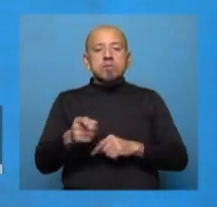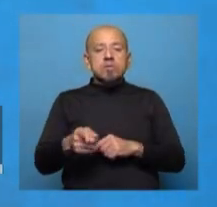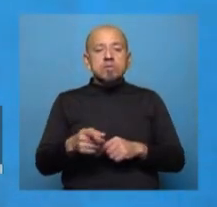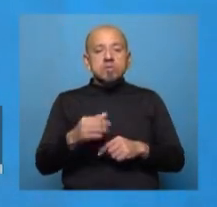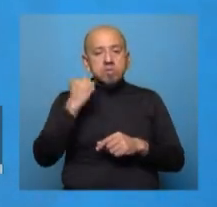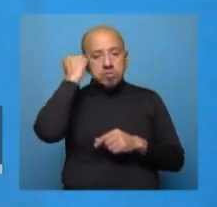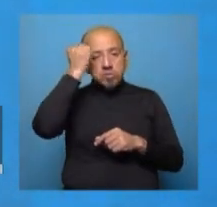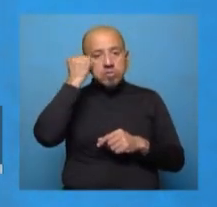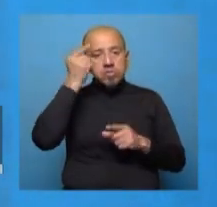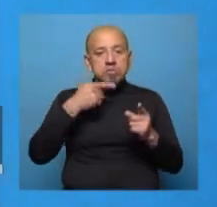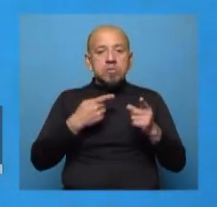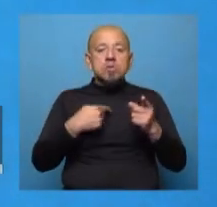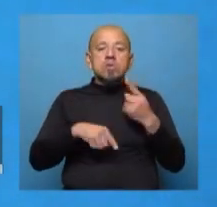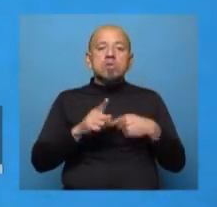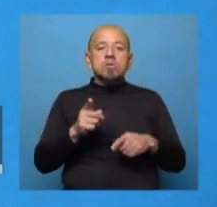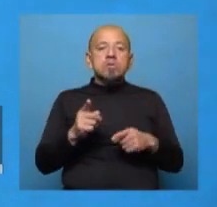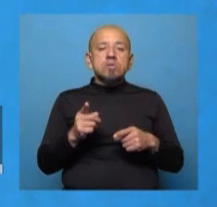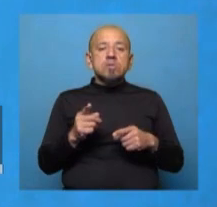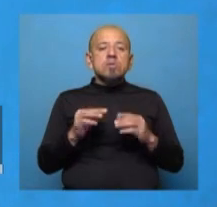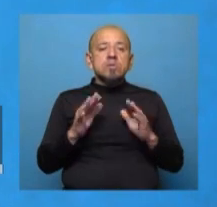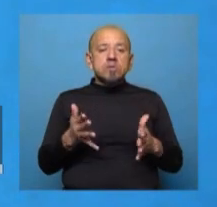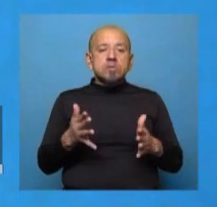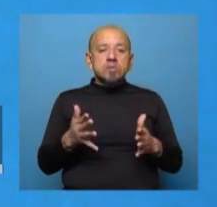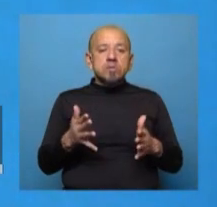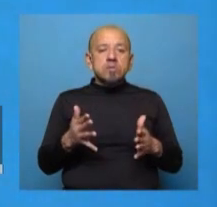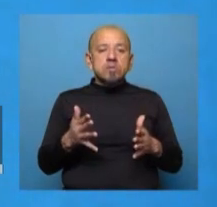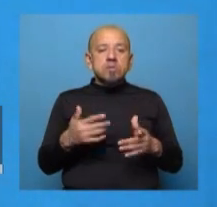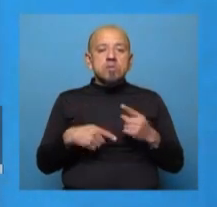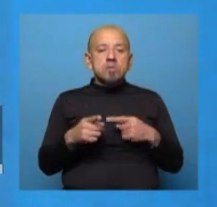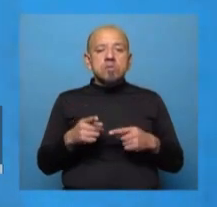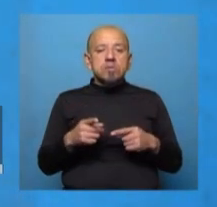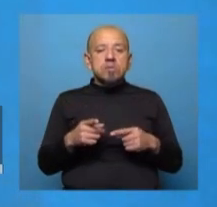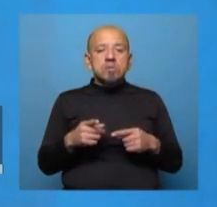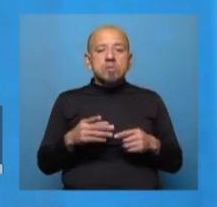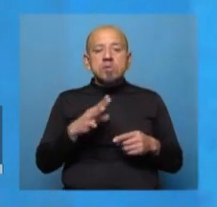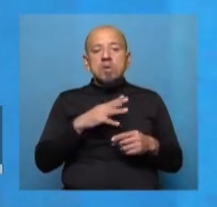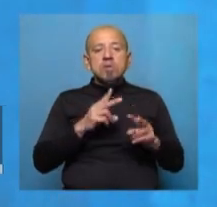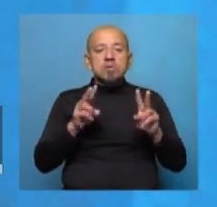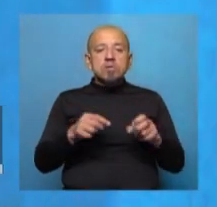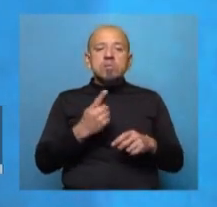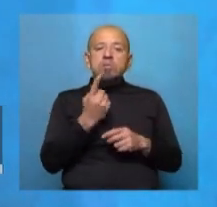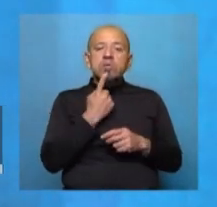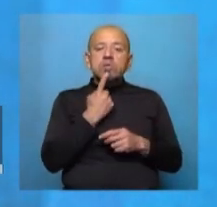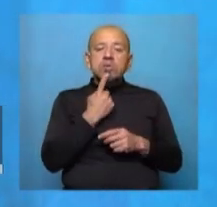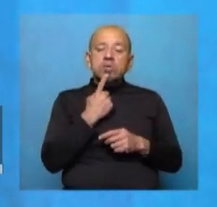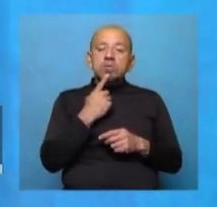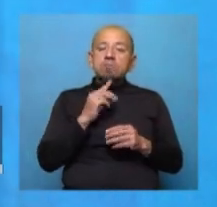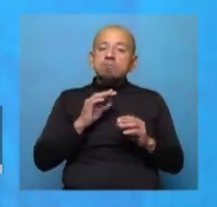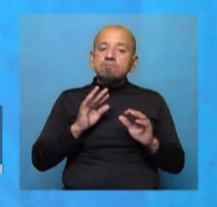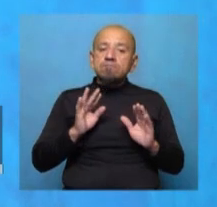su Entonces si efectivamente hubiera razones políticas sería